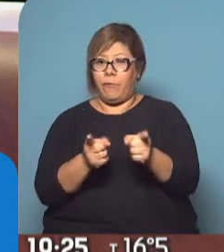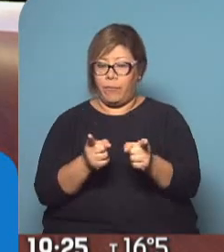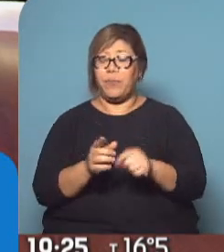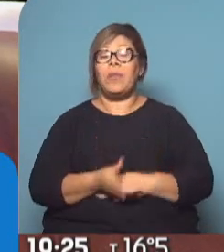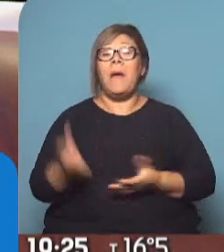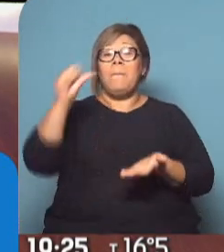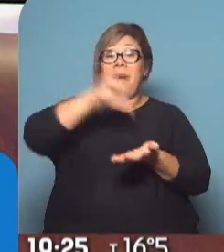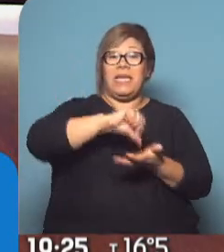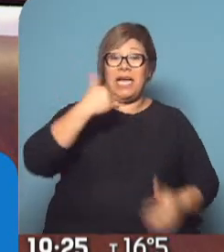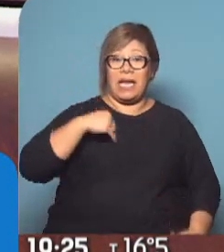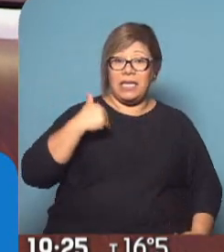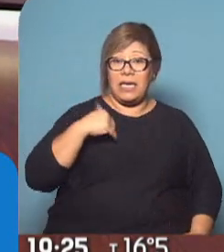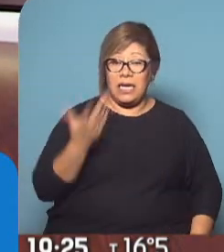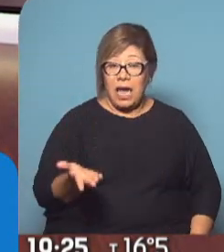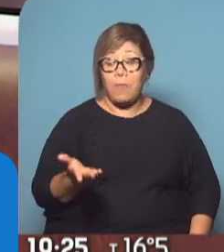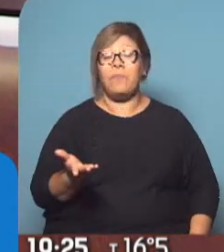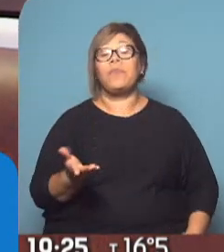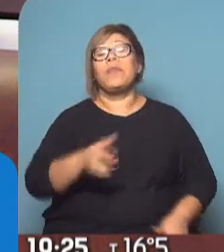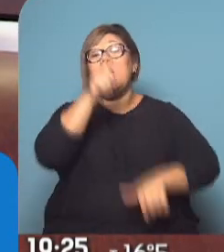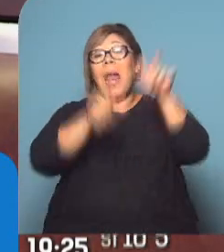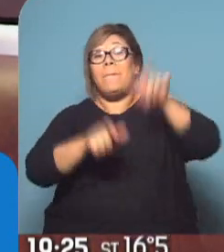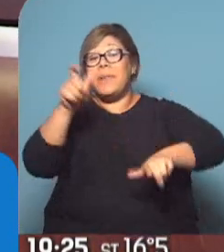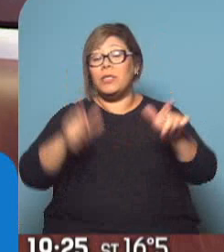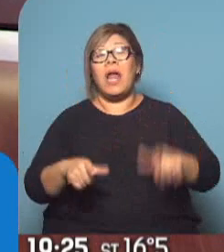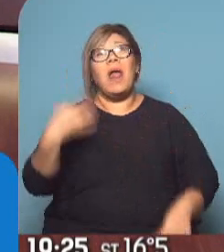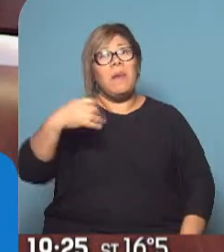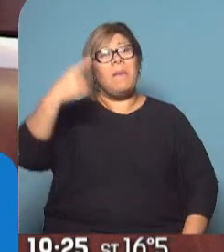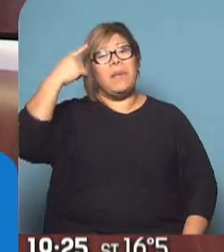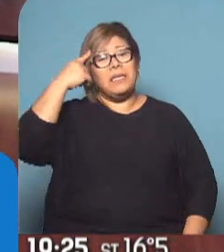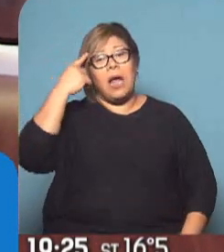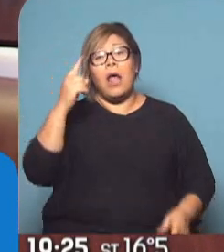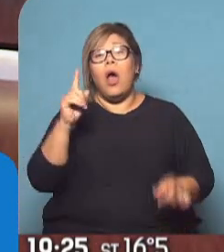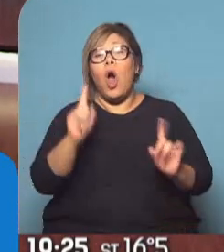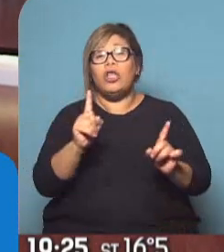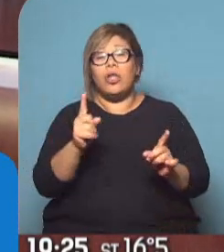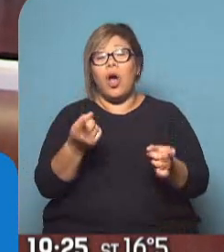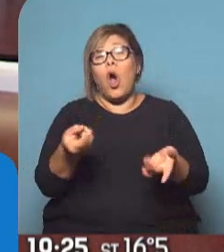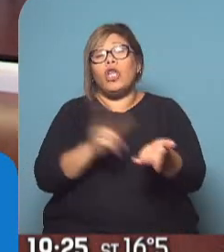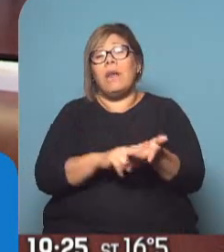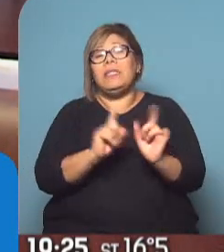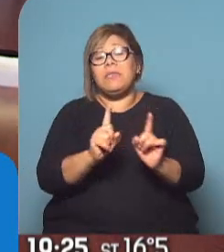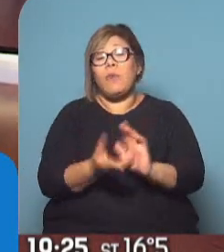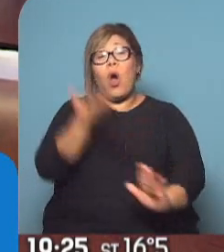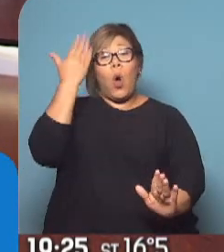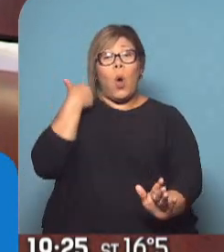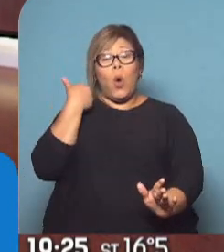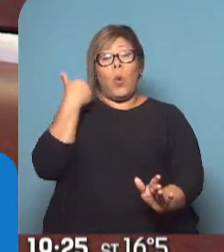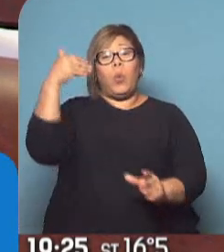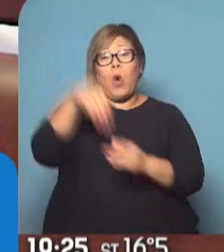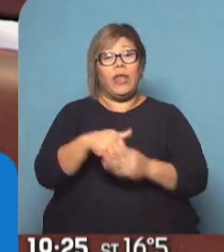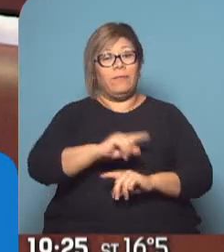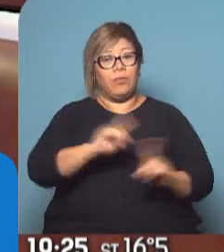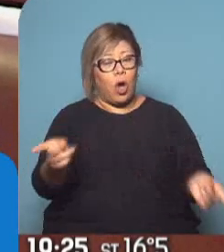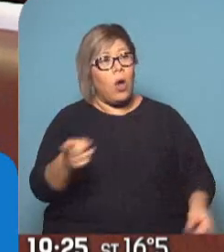país y la ciudadanía no puede volver hacia atrás estoy hablando de las encuestas que eran muy bien ubicada cristina